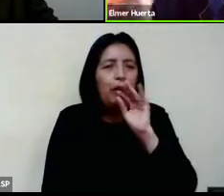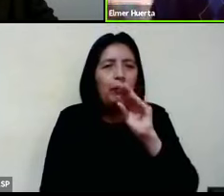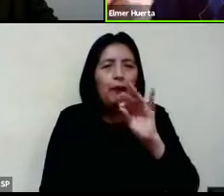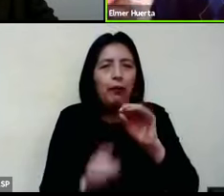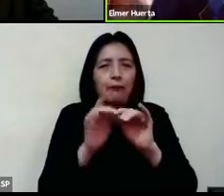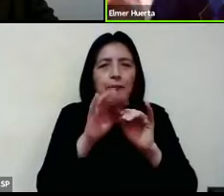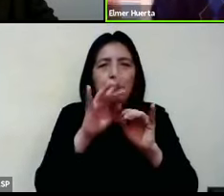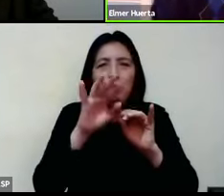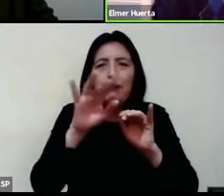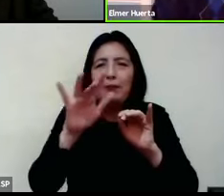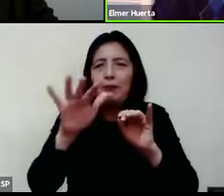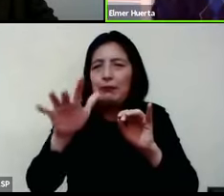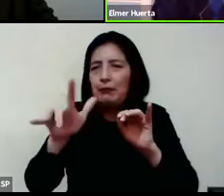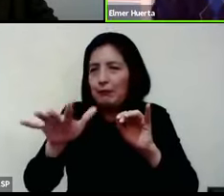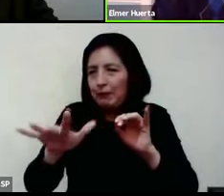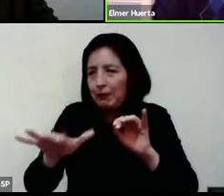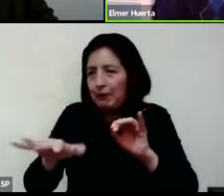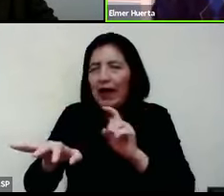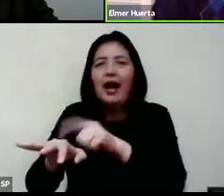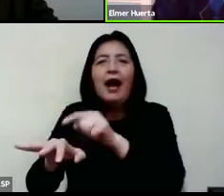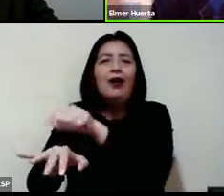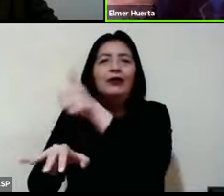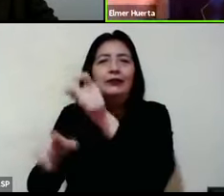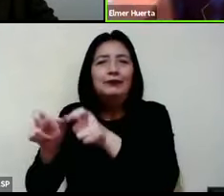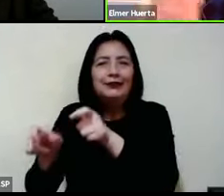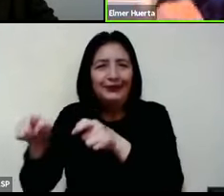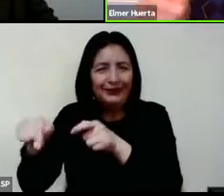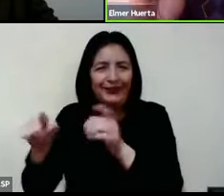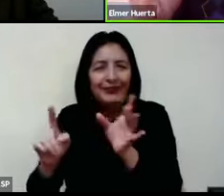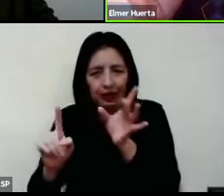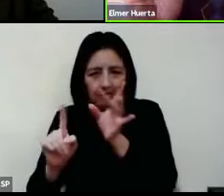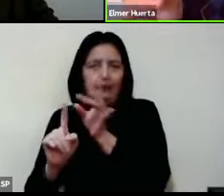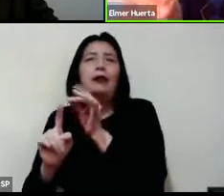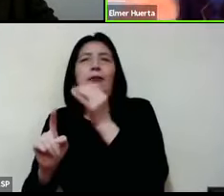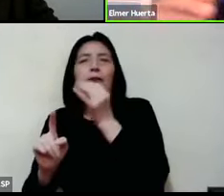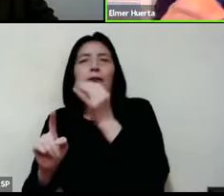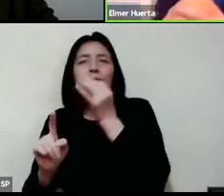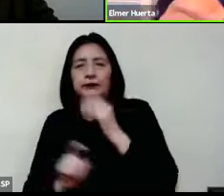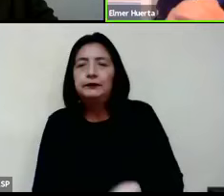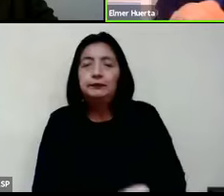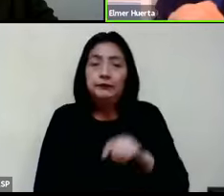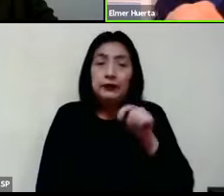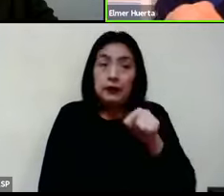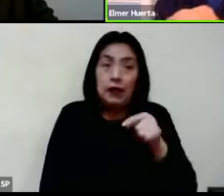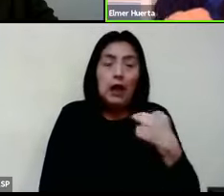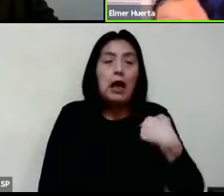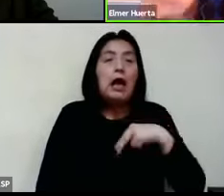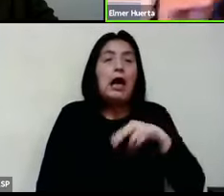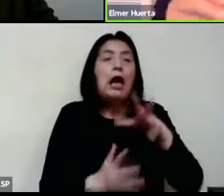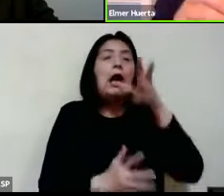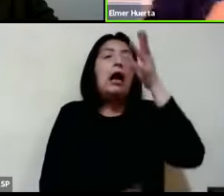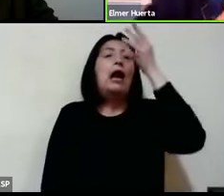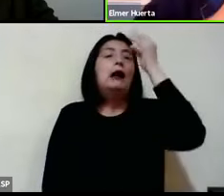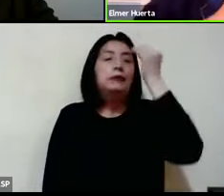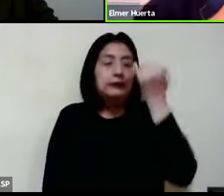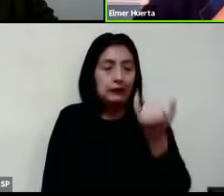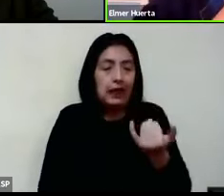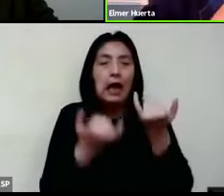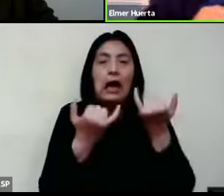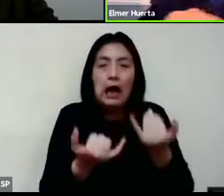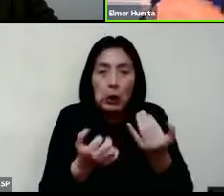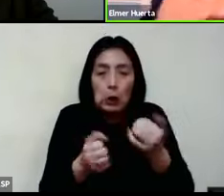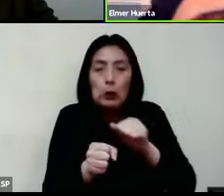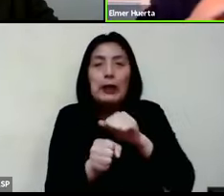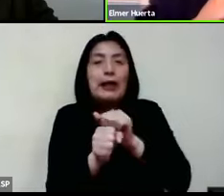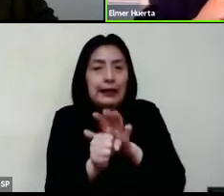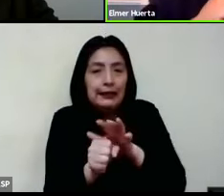aerosoles infectan a otras personas. Entonces, eso hemos aprendido de este virus, que es un virus que